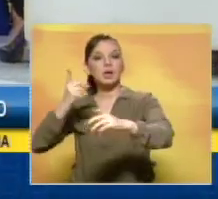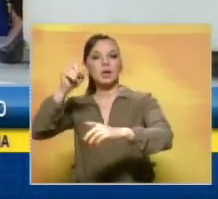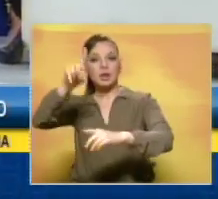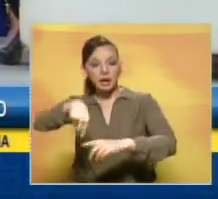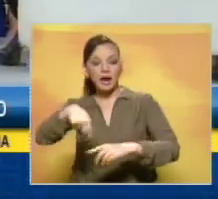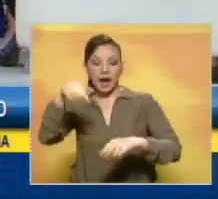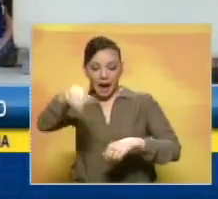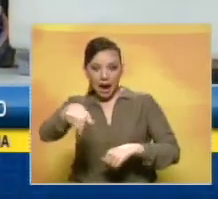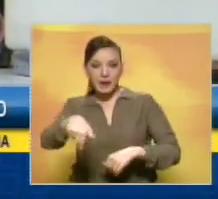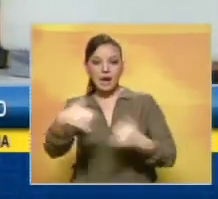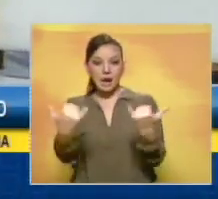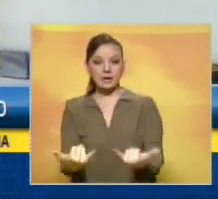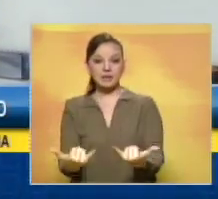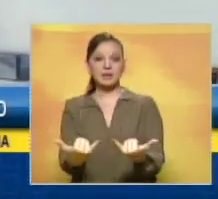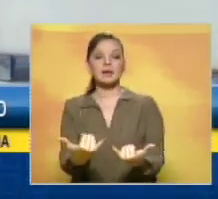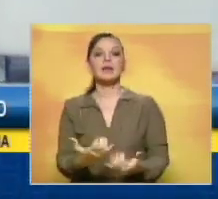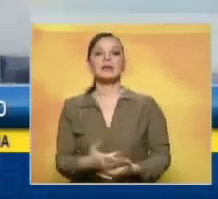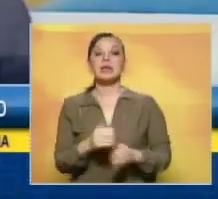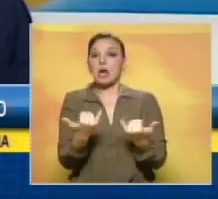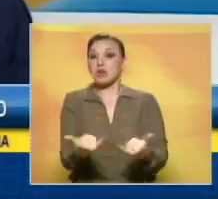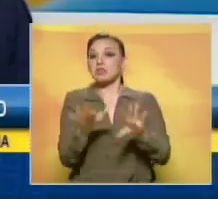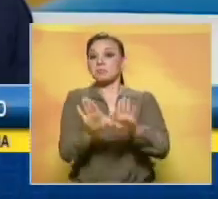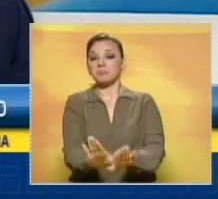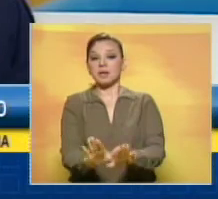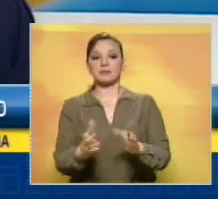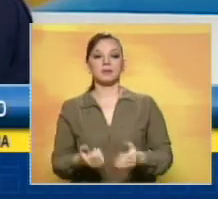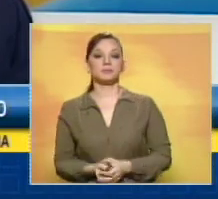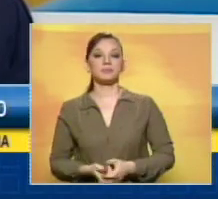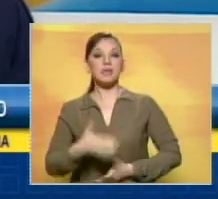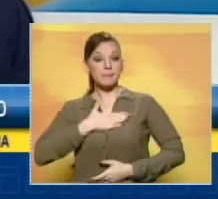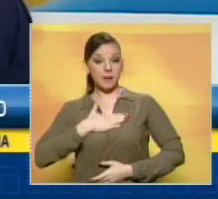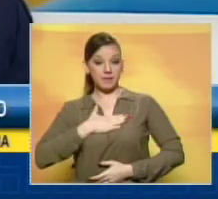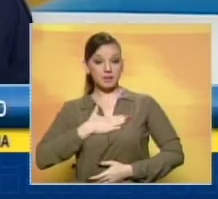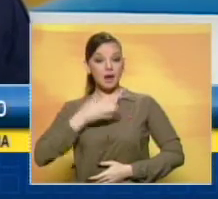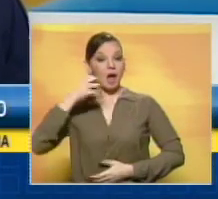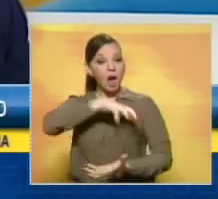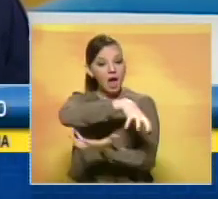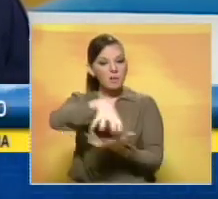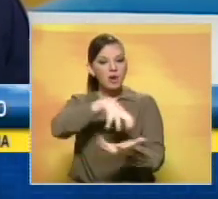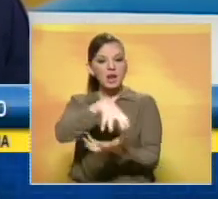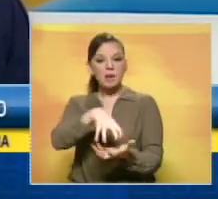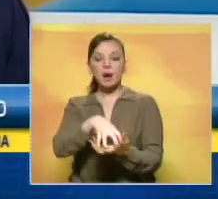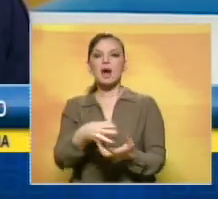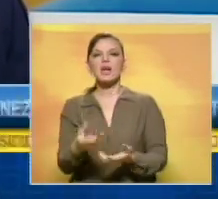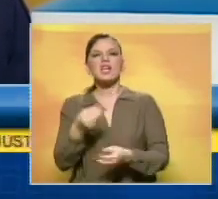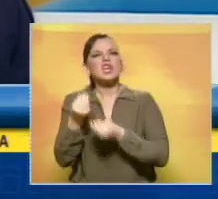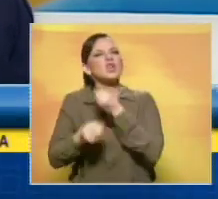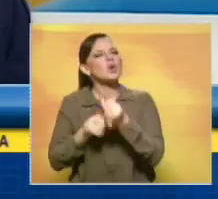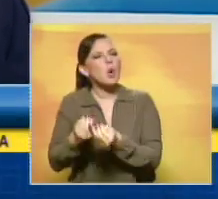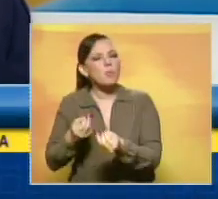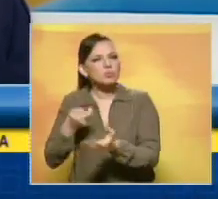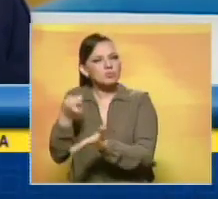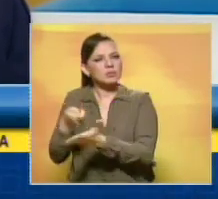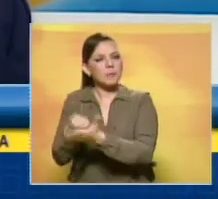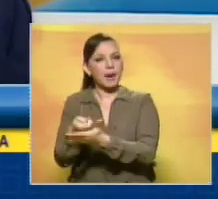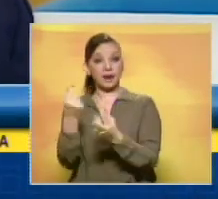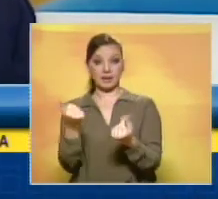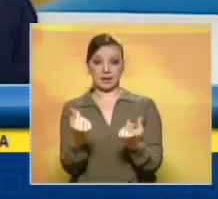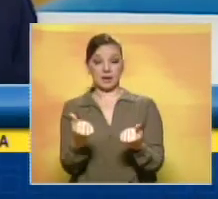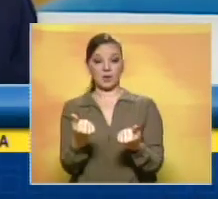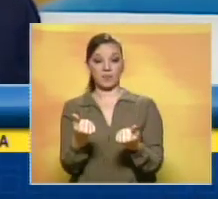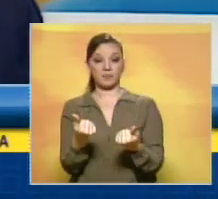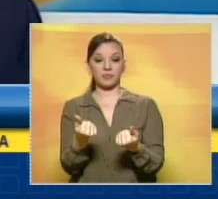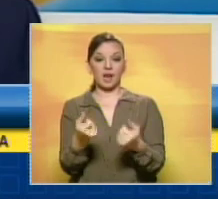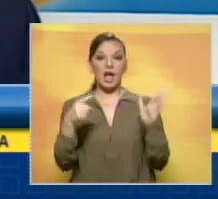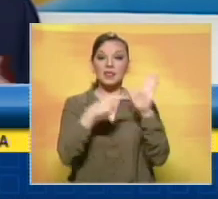que se encuentran actualmente paralizadas. Para mí el problema de fondo es cómo se gasta el dinero, la deuda que adquieren